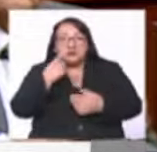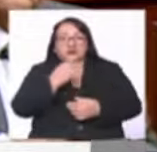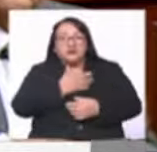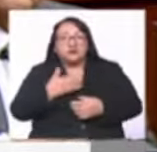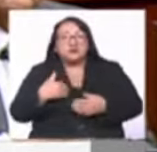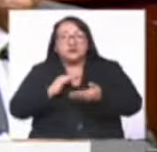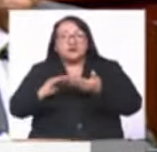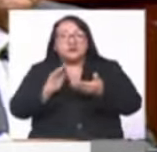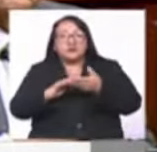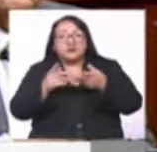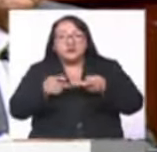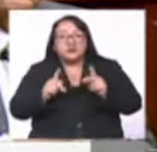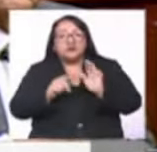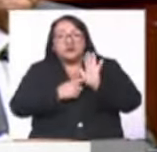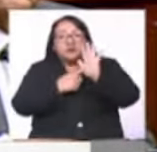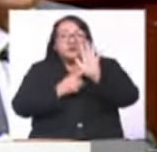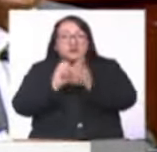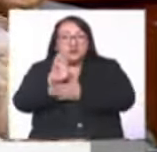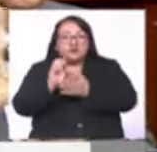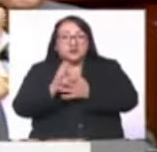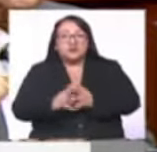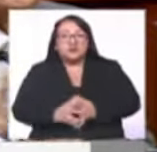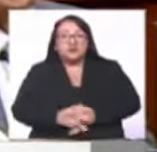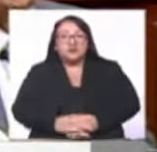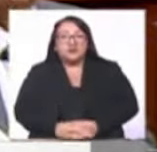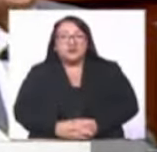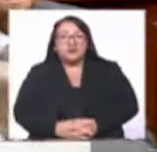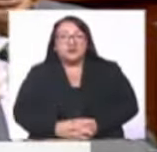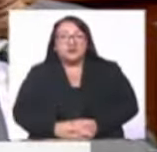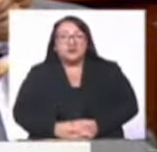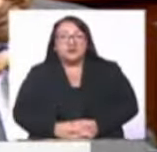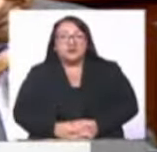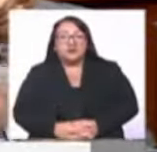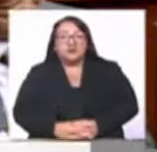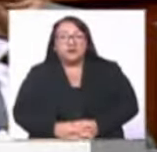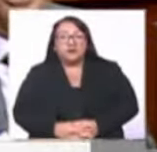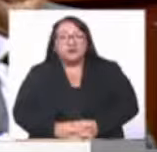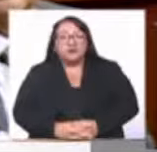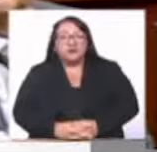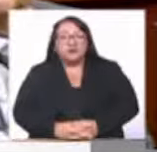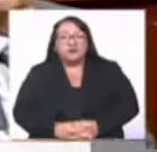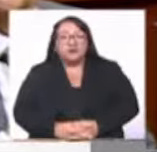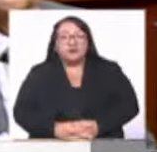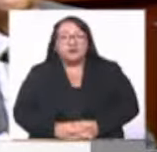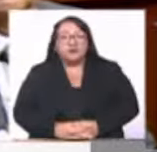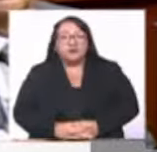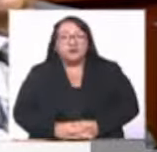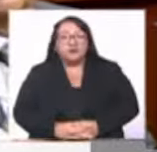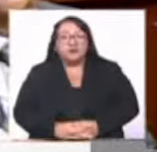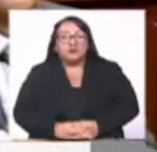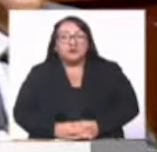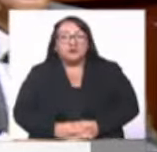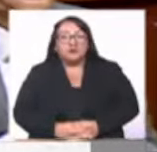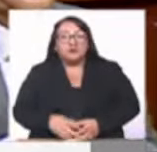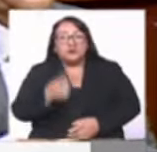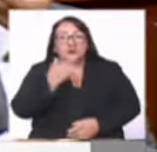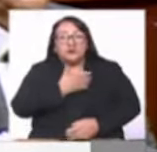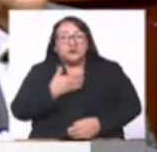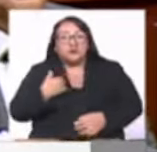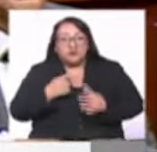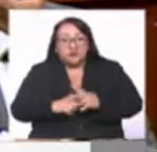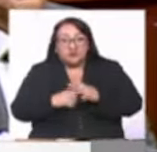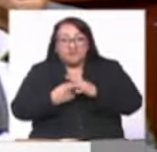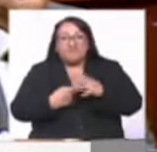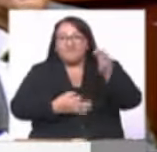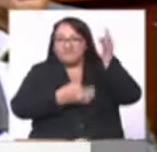permiso para transmitir la presentación en powerp autorizado señor presidente voy a iniciar